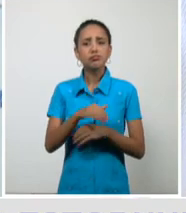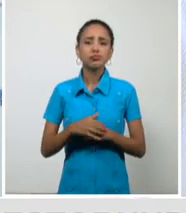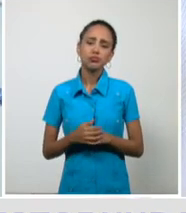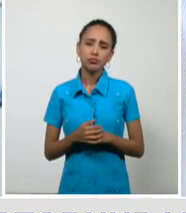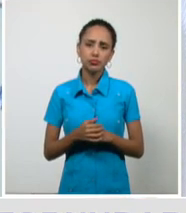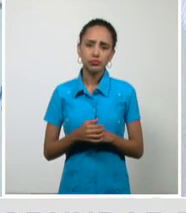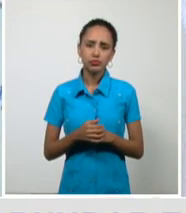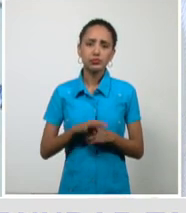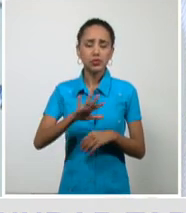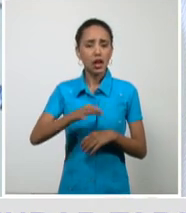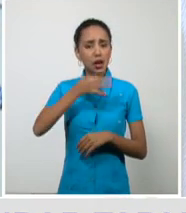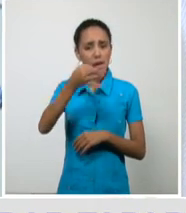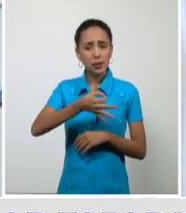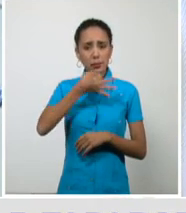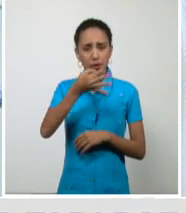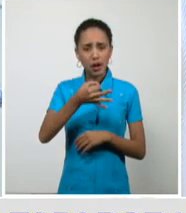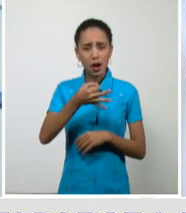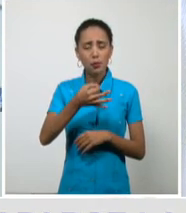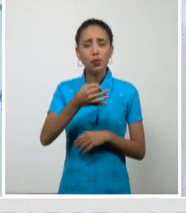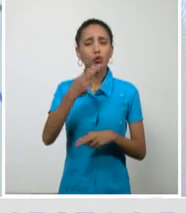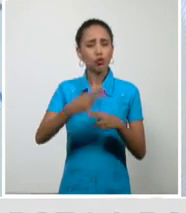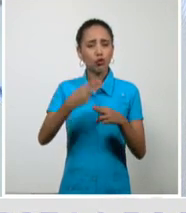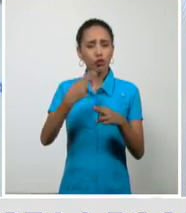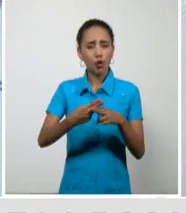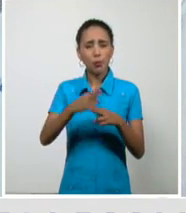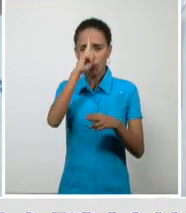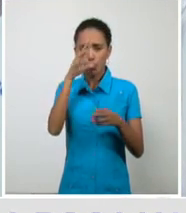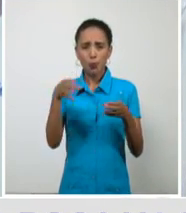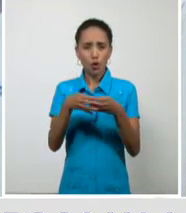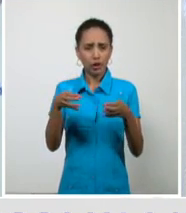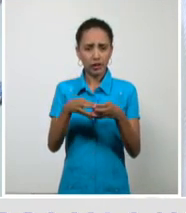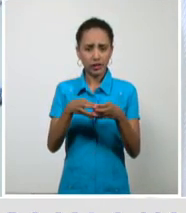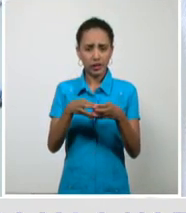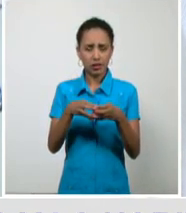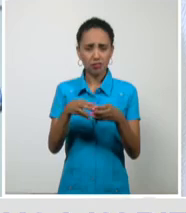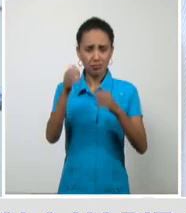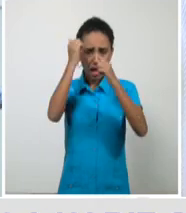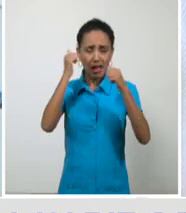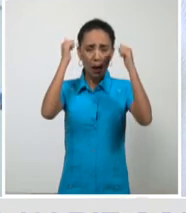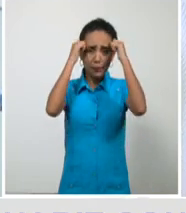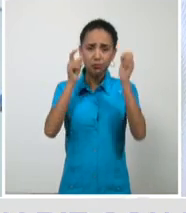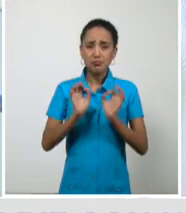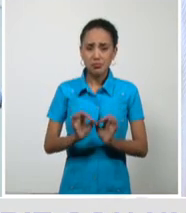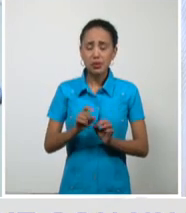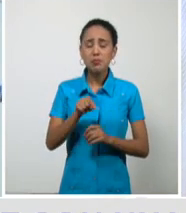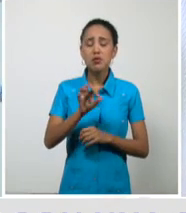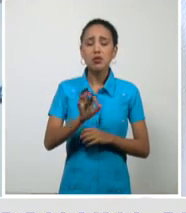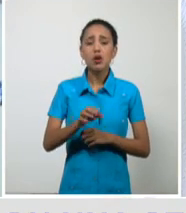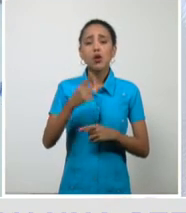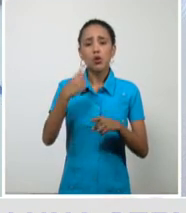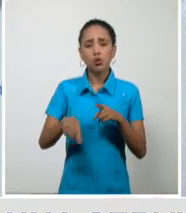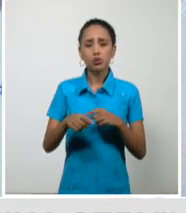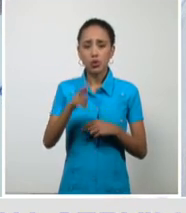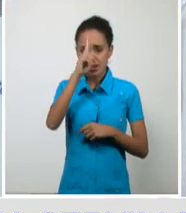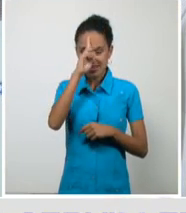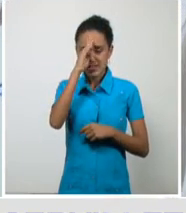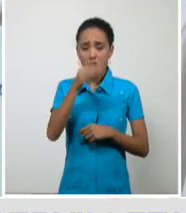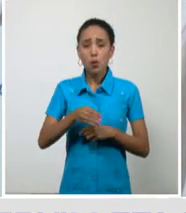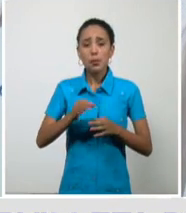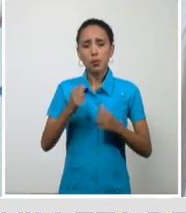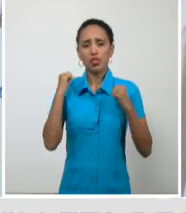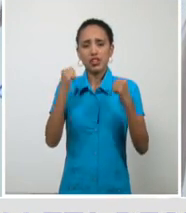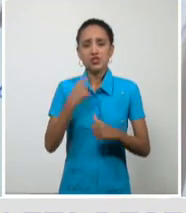dijimos, Juan Bruno Saya, también del Policlínico Camilo Torres, se han interesado, y además fuera del sector salud, la Dirección Provincial